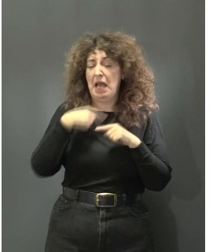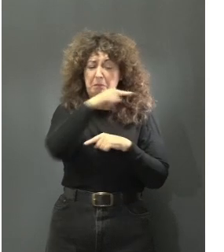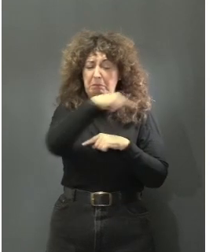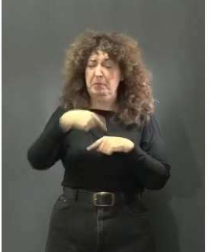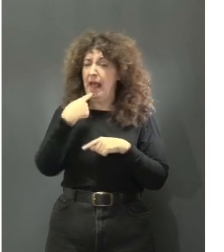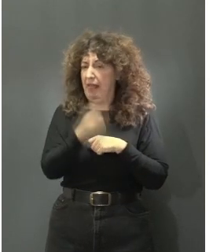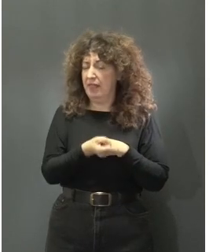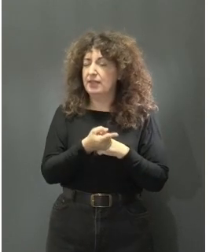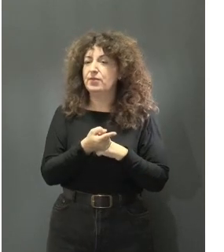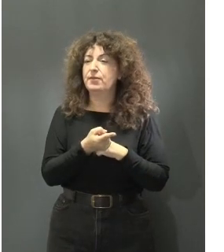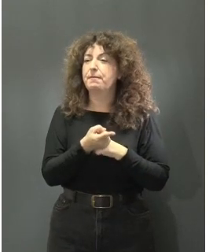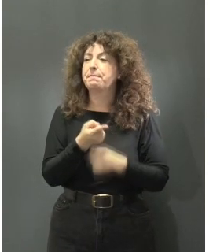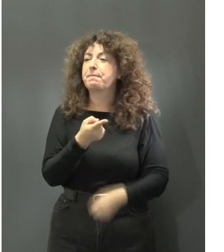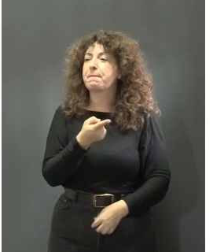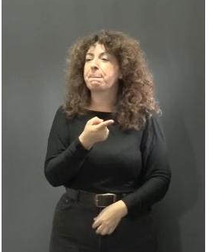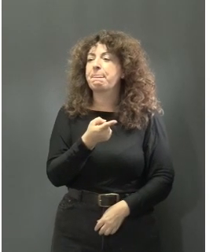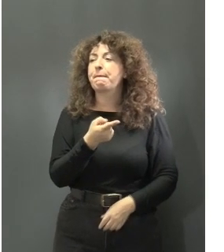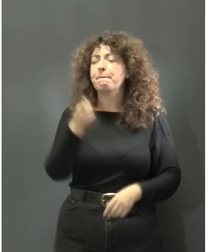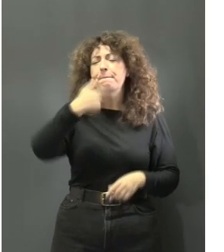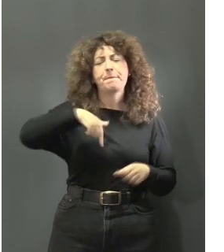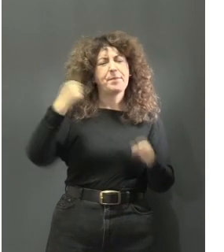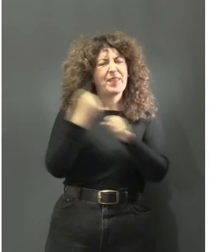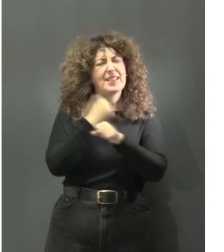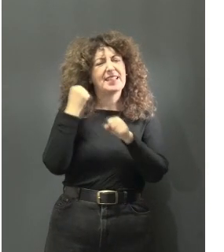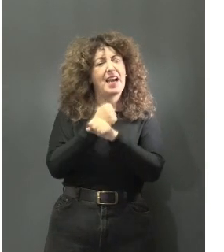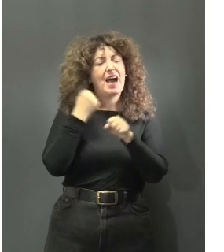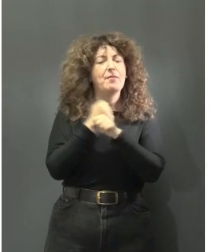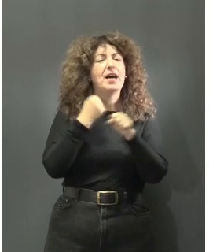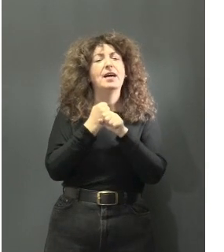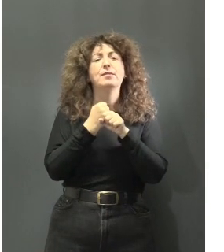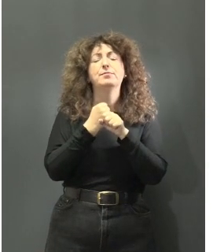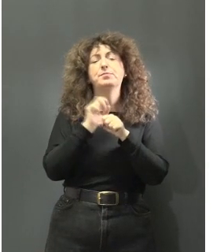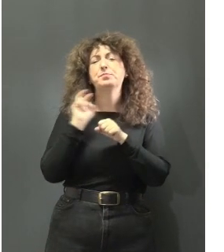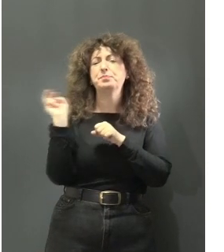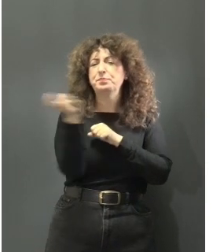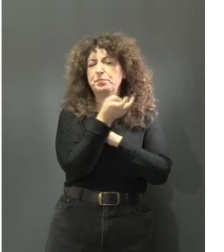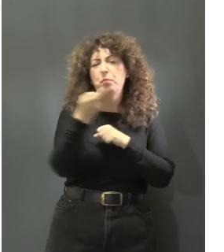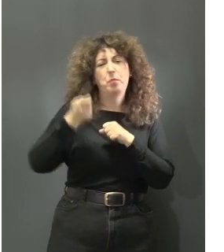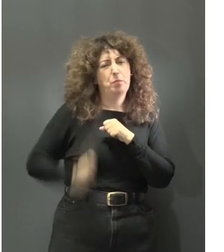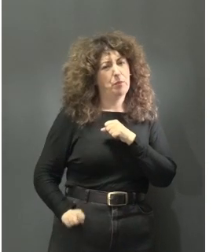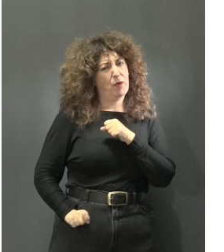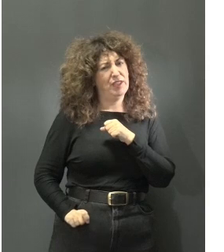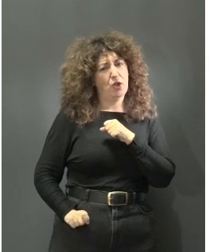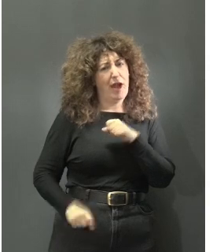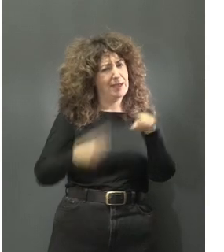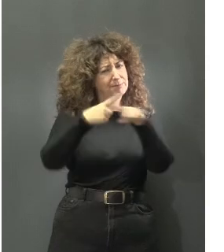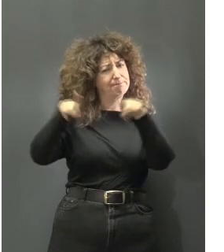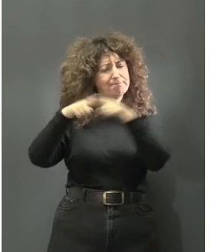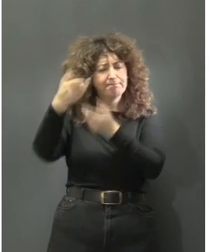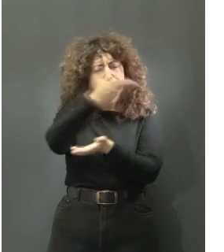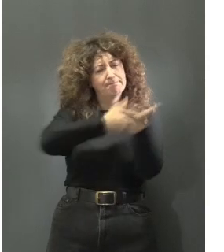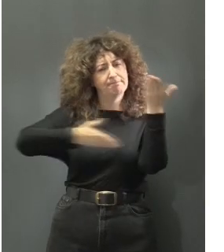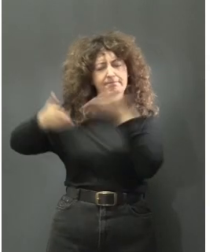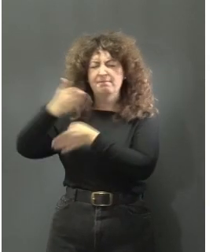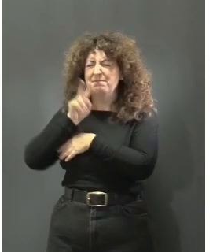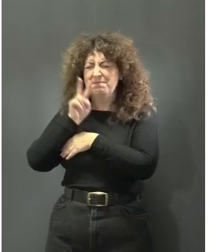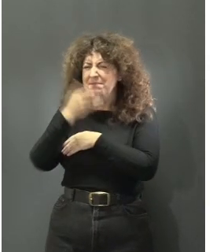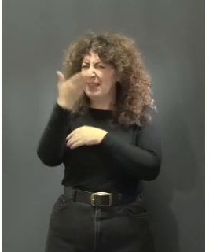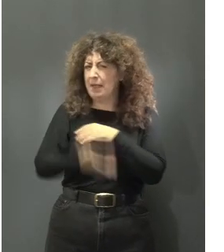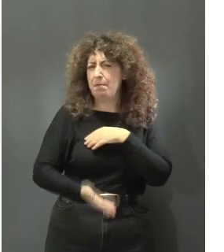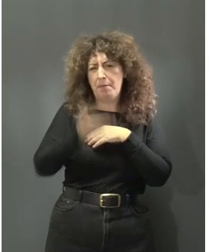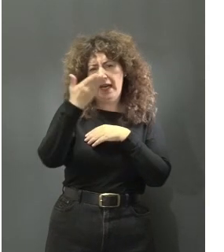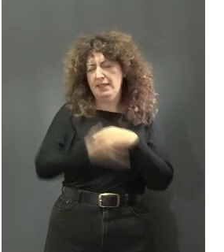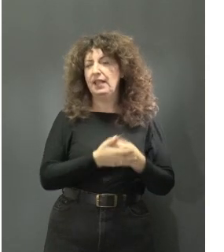salido es que trabajemos de forma multidisciplinar. Lo veo imprescindible, o sea, igual